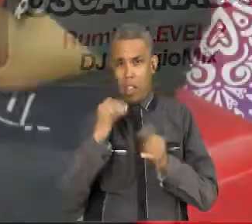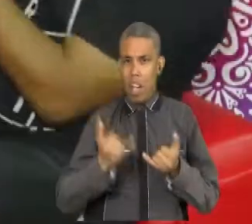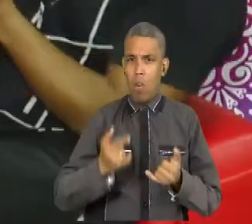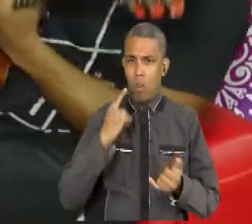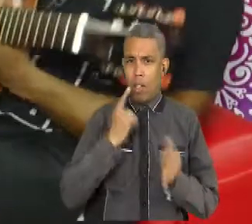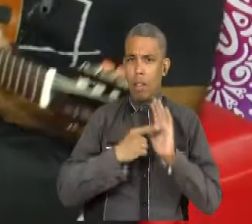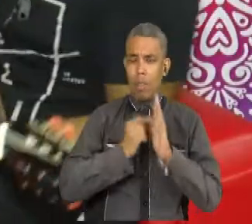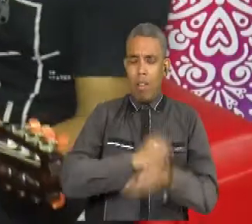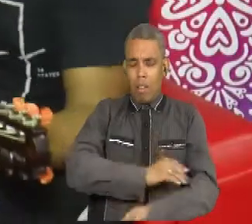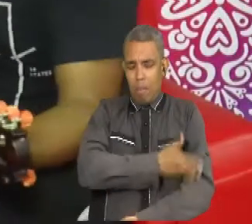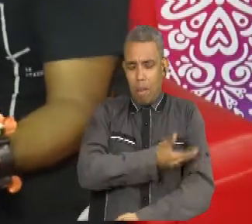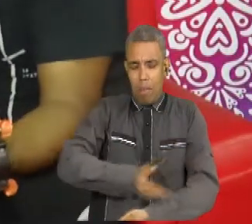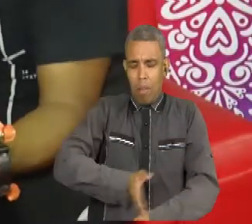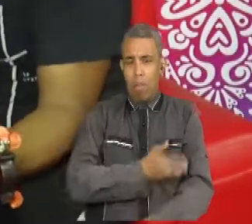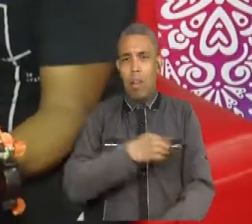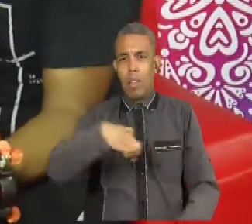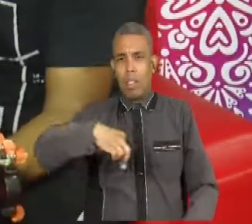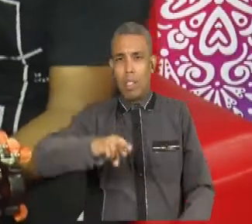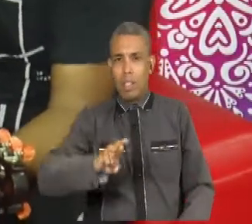que vale. Me muero por escuchar.